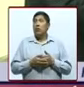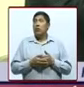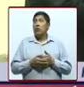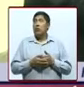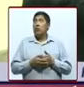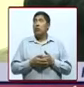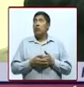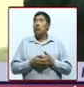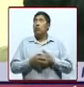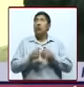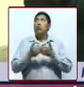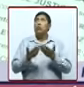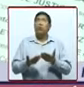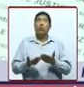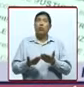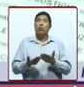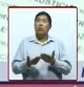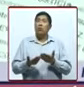¿Cuál sería la garantía?